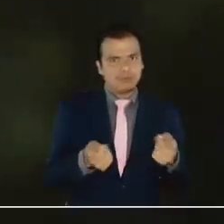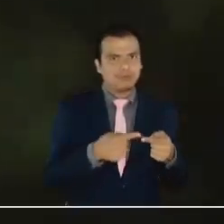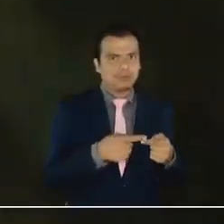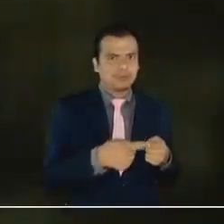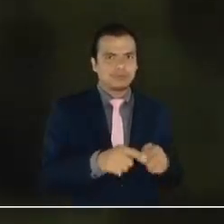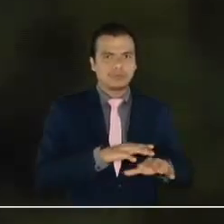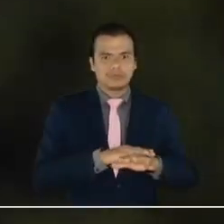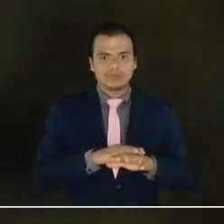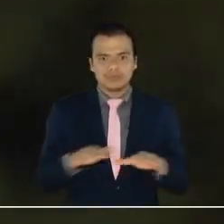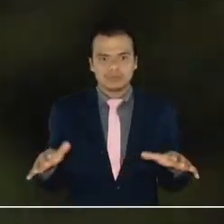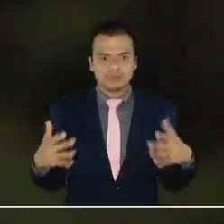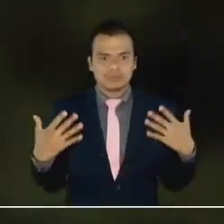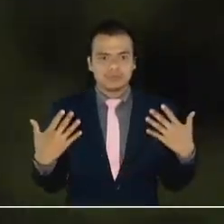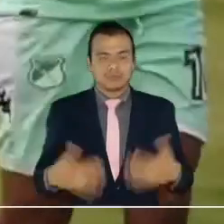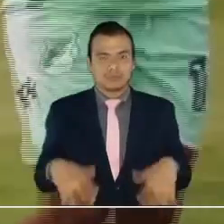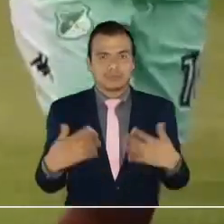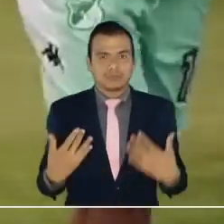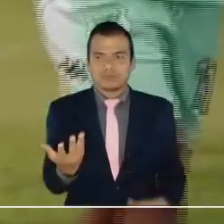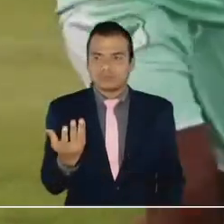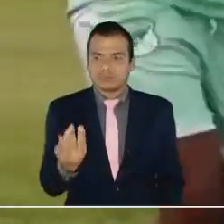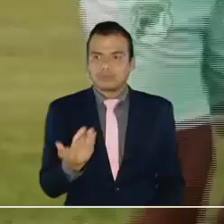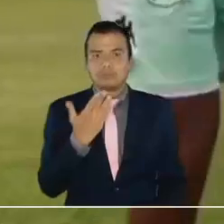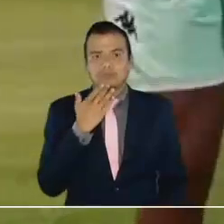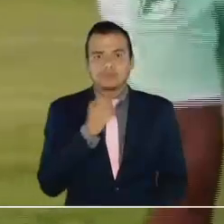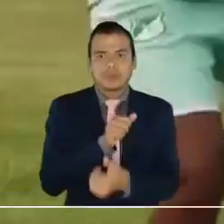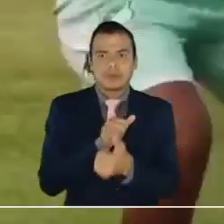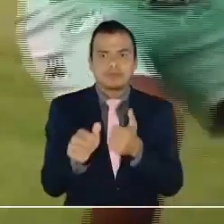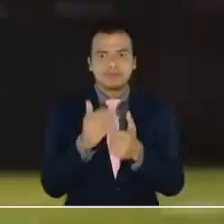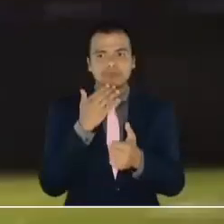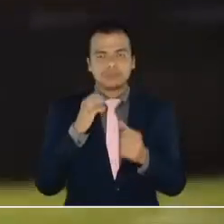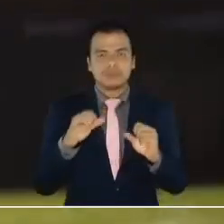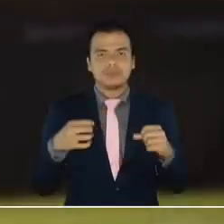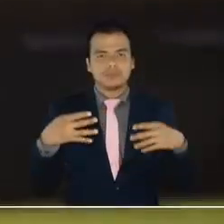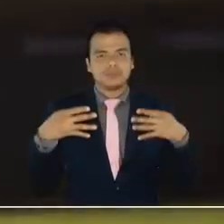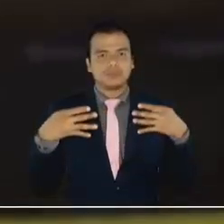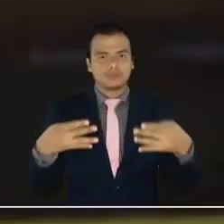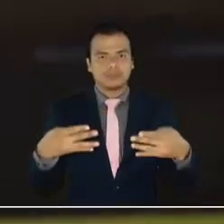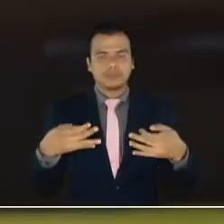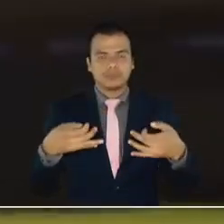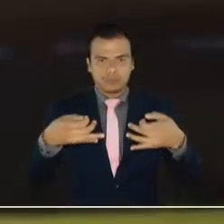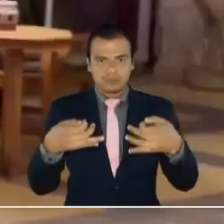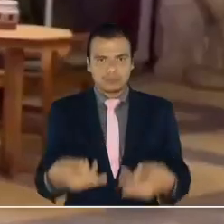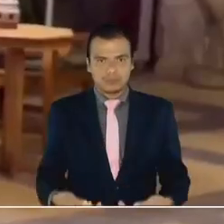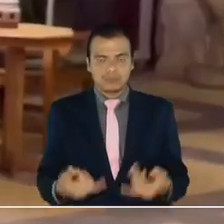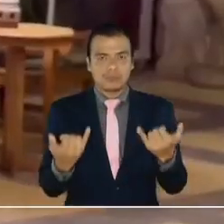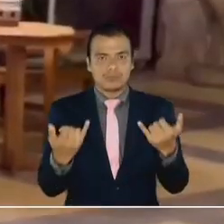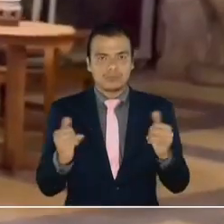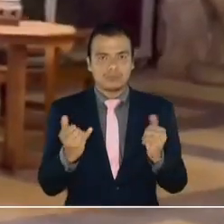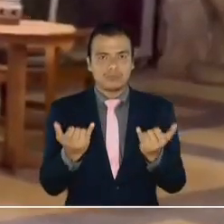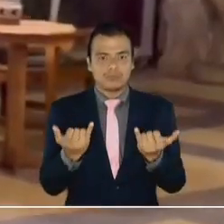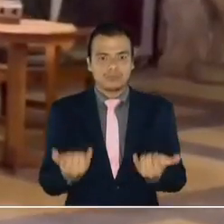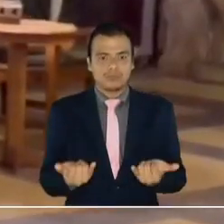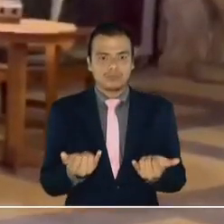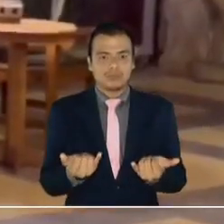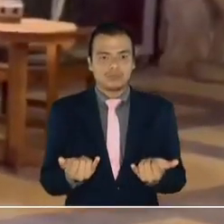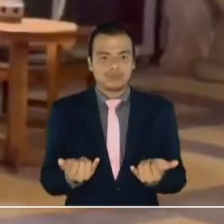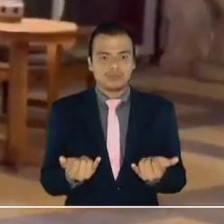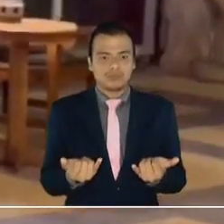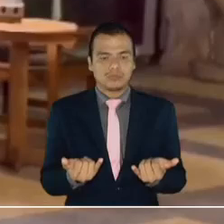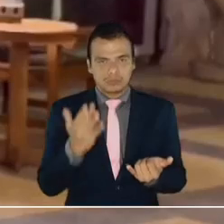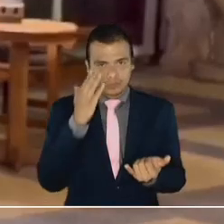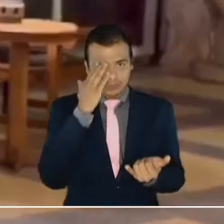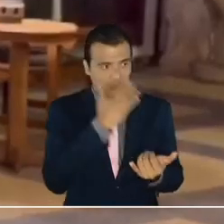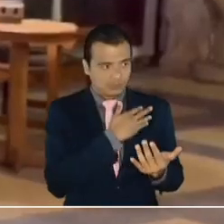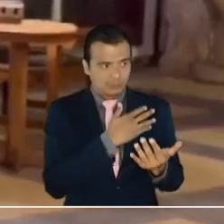juego aseguran su clasificación a la fase de cuartos de final de la edición 16 de la Copa. Mucha oración por esa red, hombre, que hay muy buenos